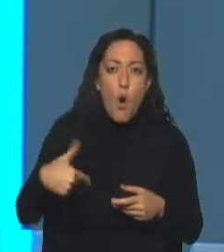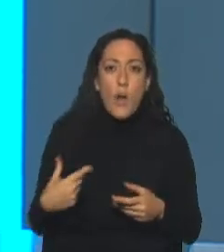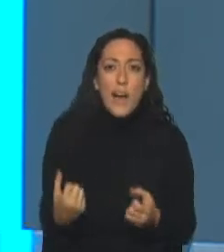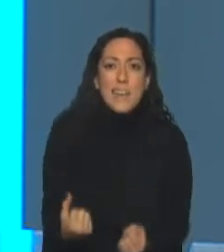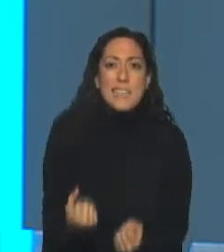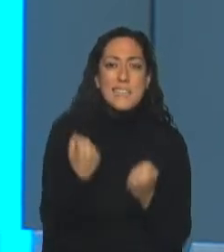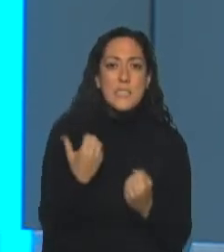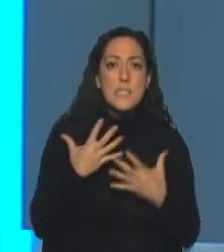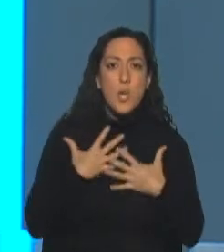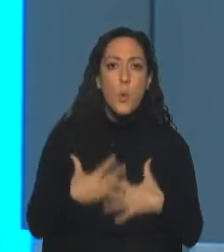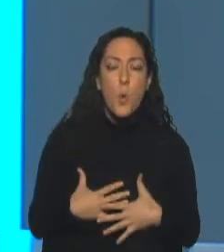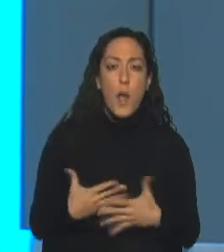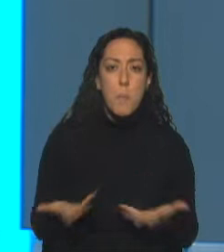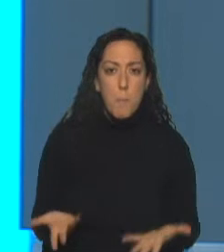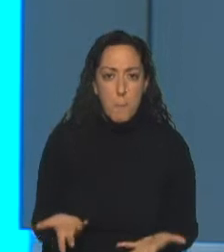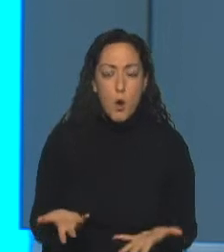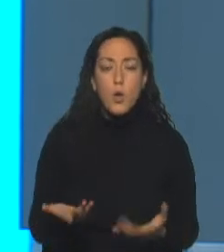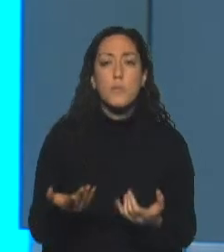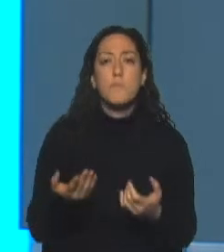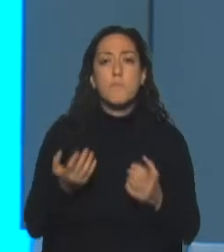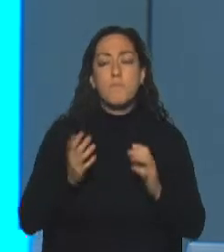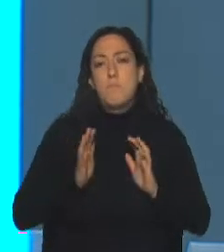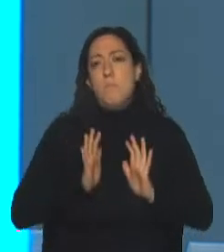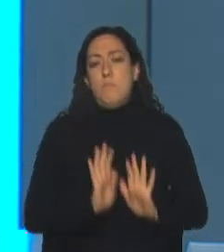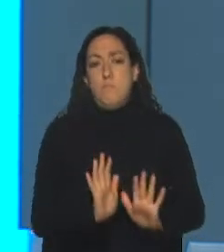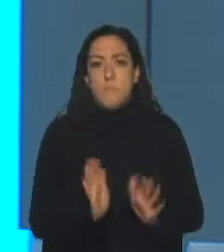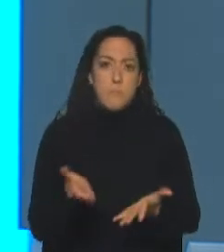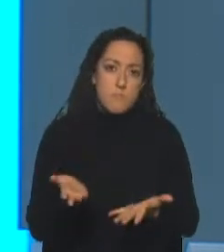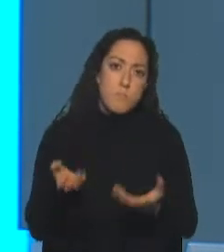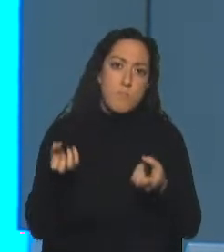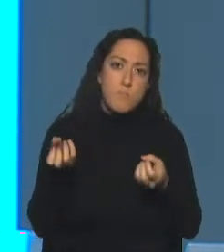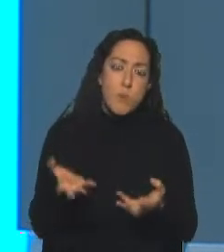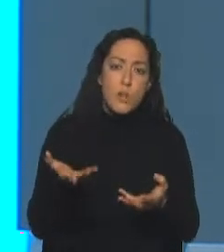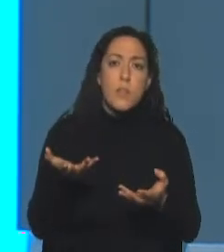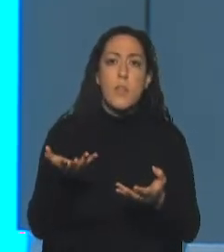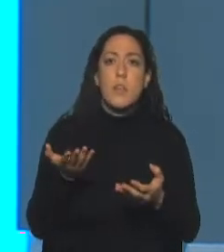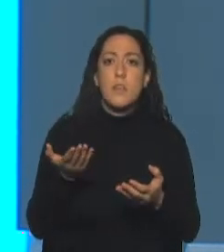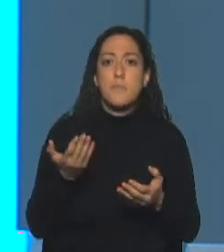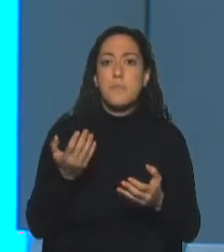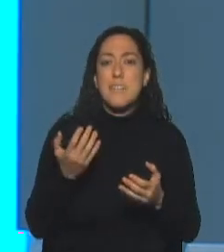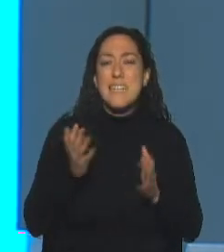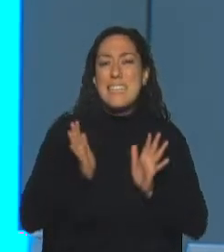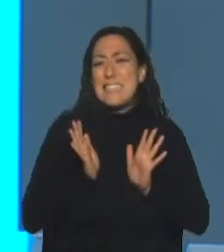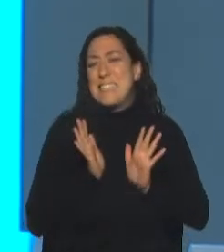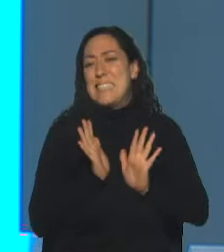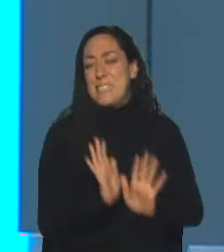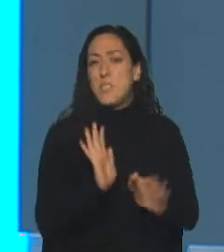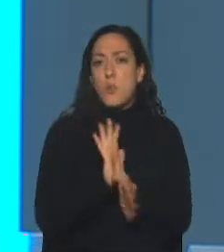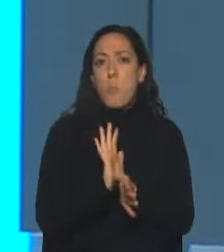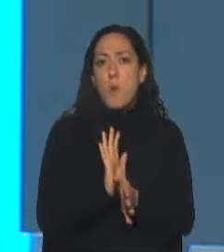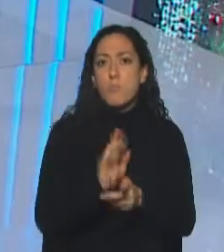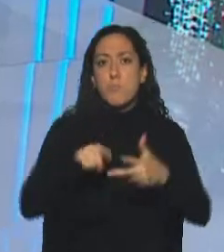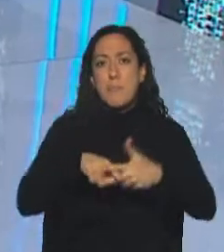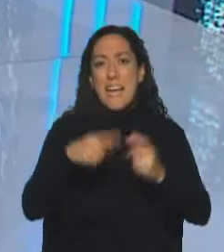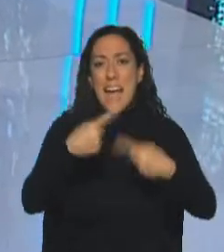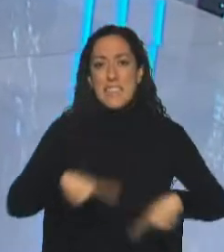resistencia de los gérmenes la resistencia de los gérmenes se desarrolla por una serie de mecanismos